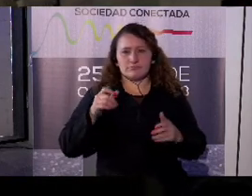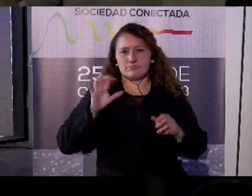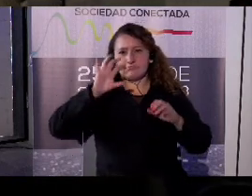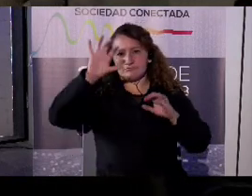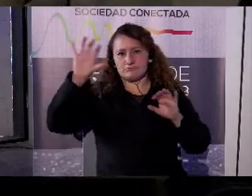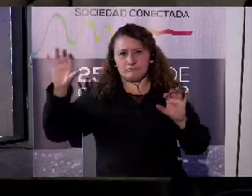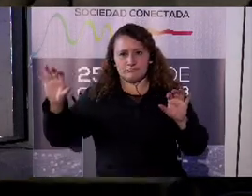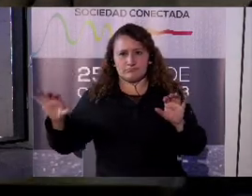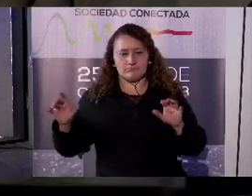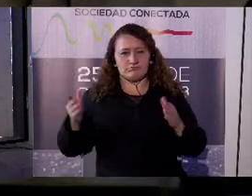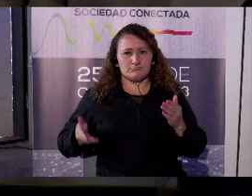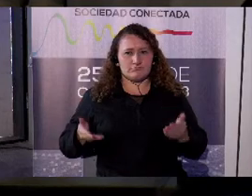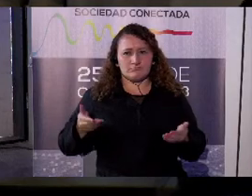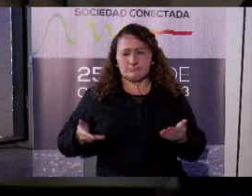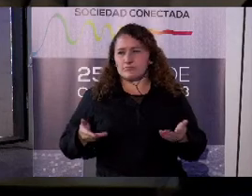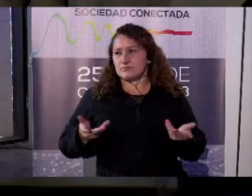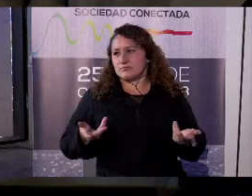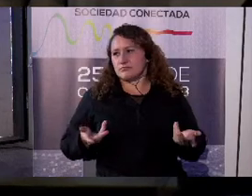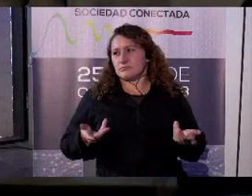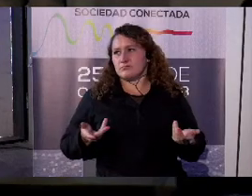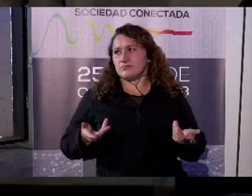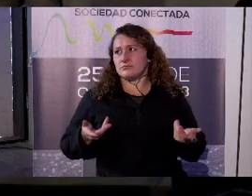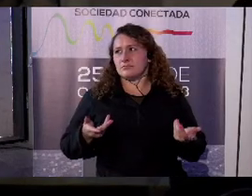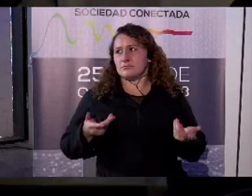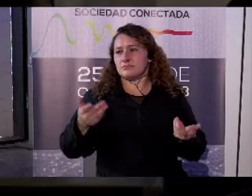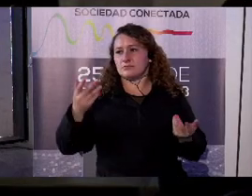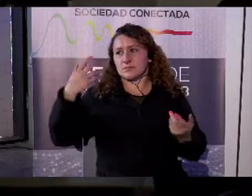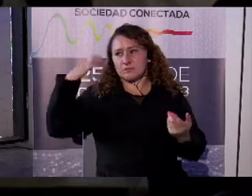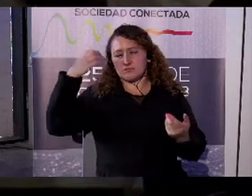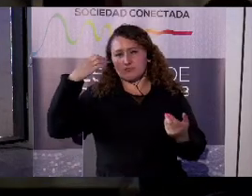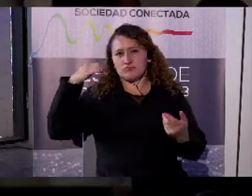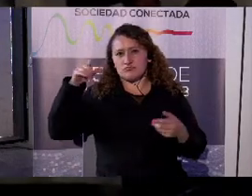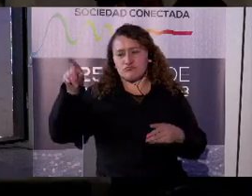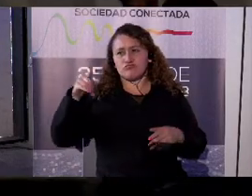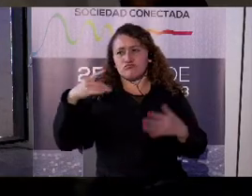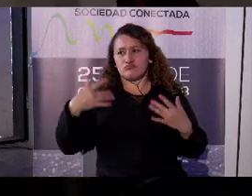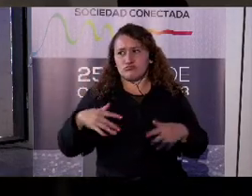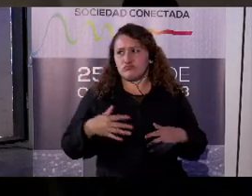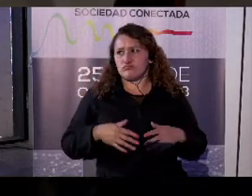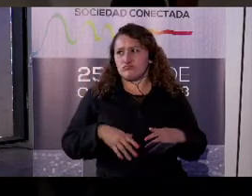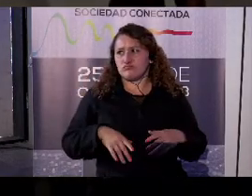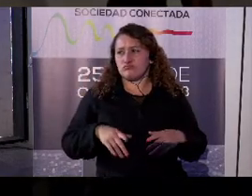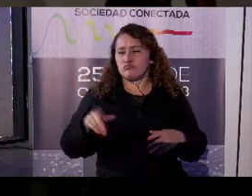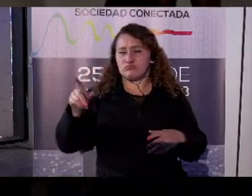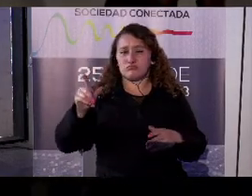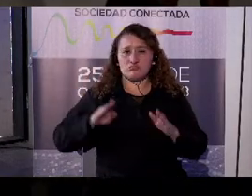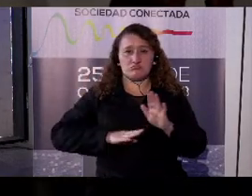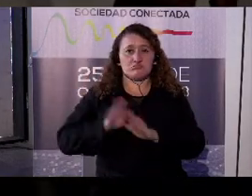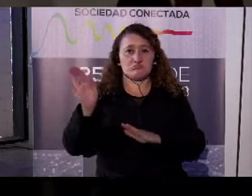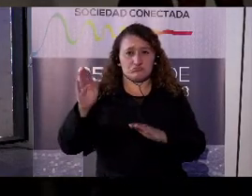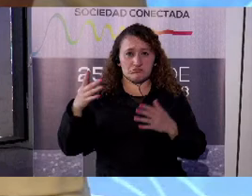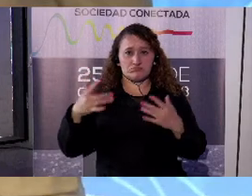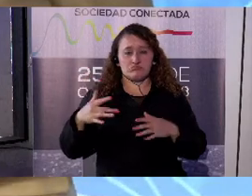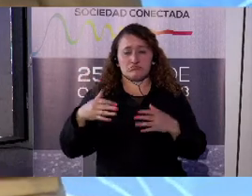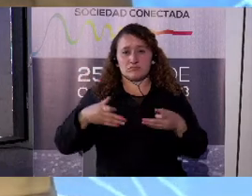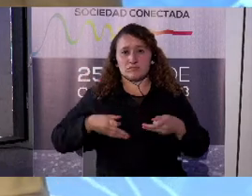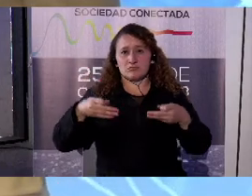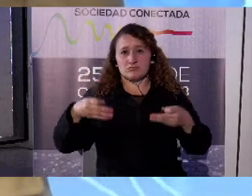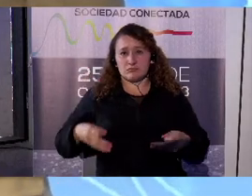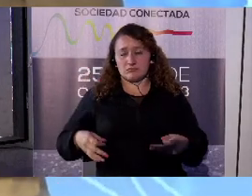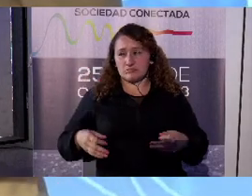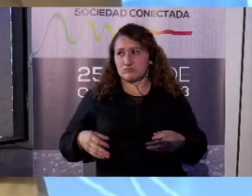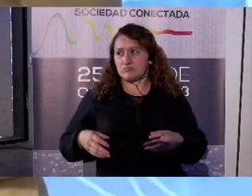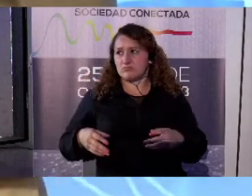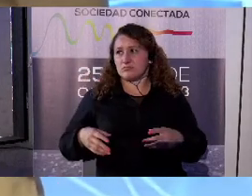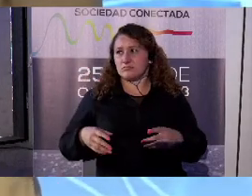país e en Europa sigfox ha tenido mucha mucho éxito digamos en temas de seguridad